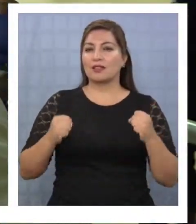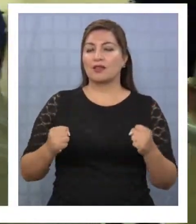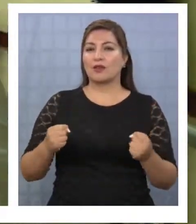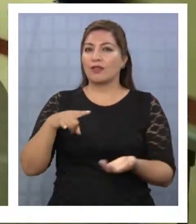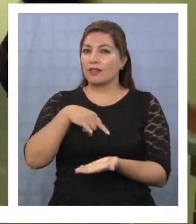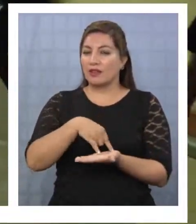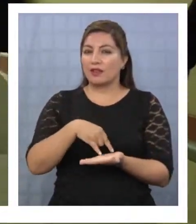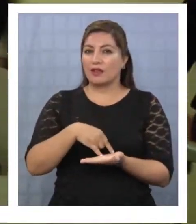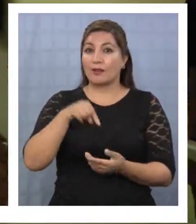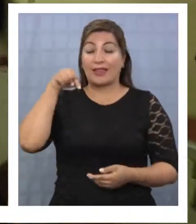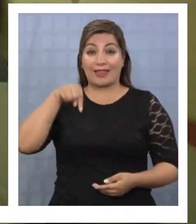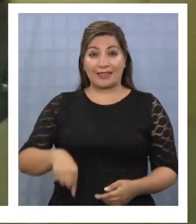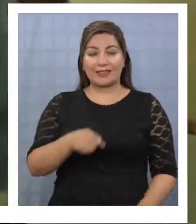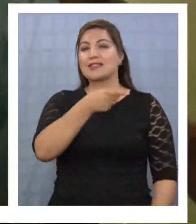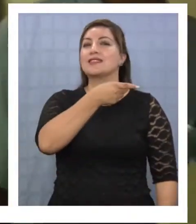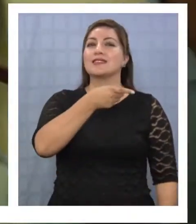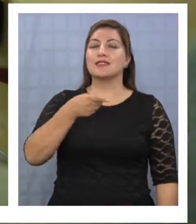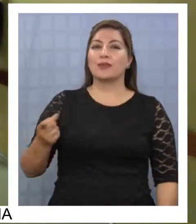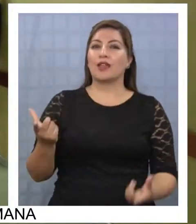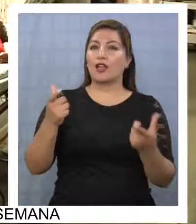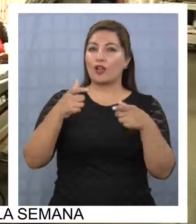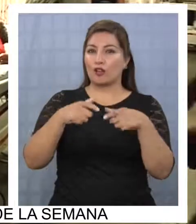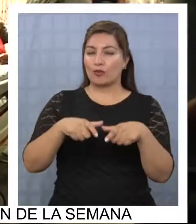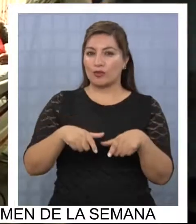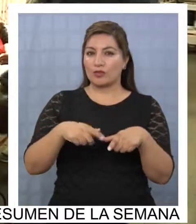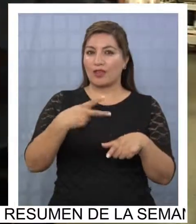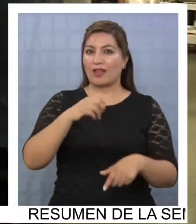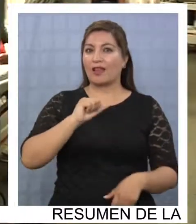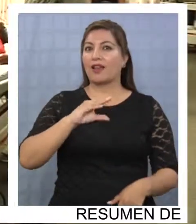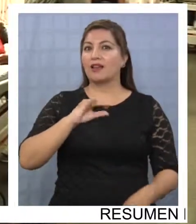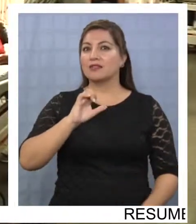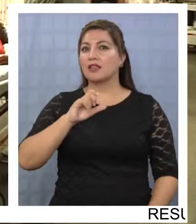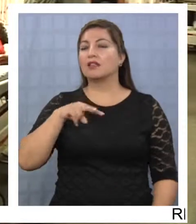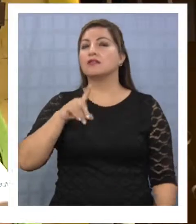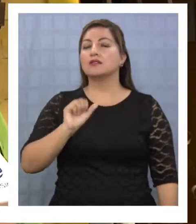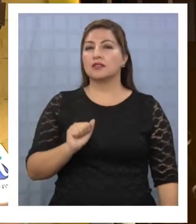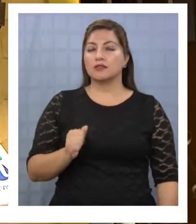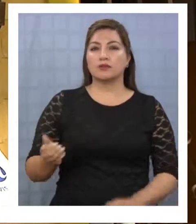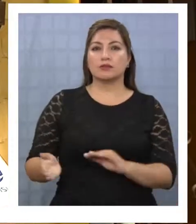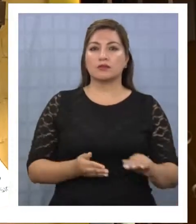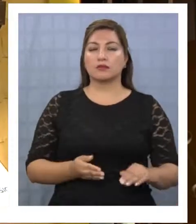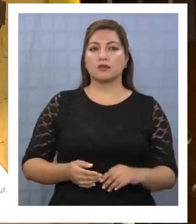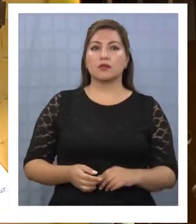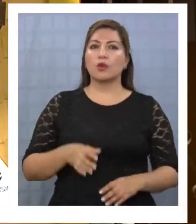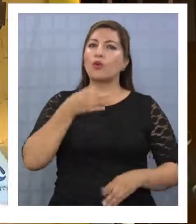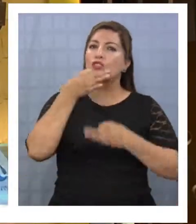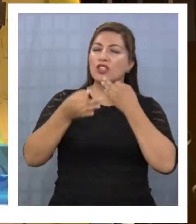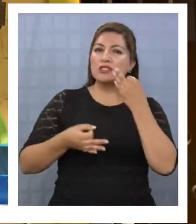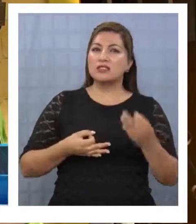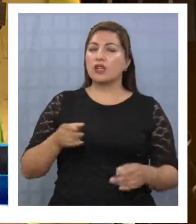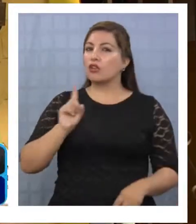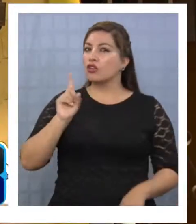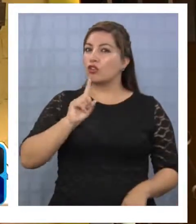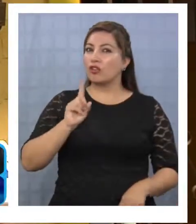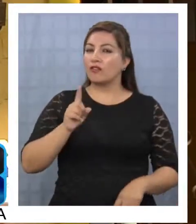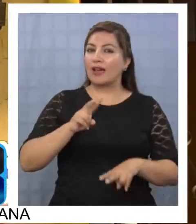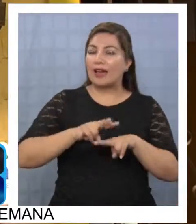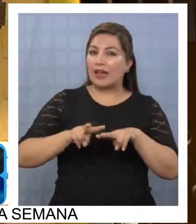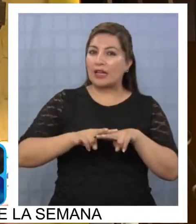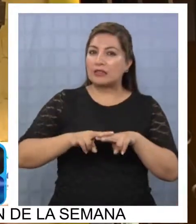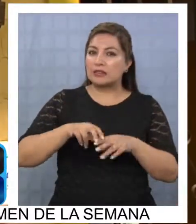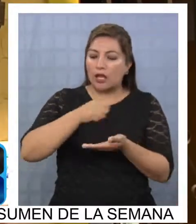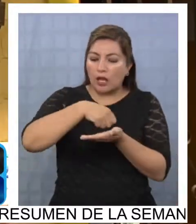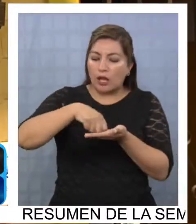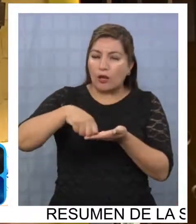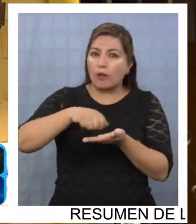despachó esta semana a la Comisión de Hacienda. Cuando se dice que no van a hacer la prueba, esto no significa que vienen aquí sin ningún